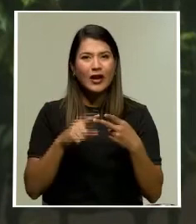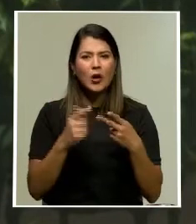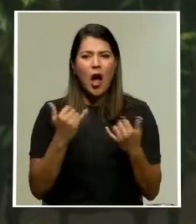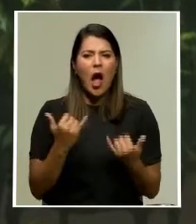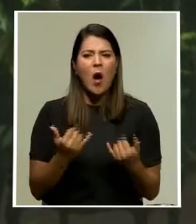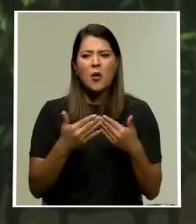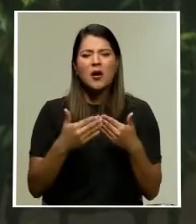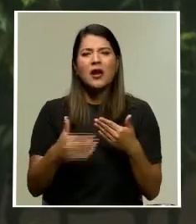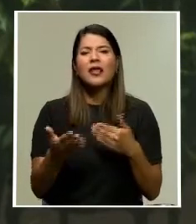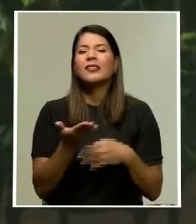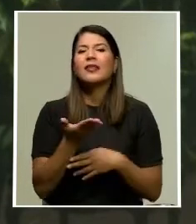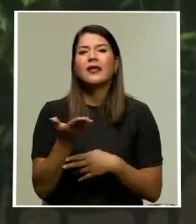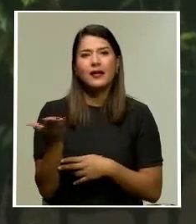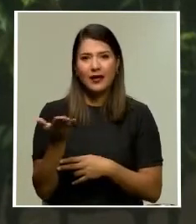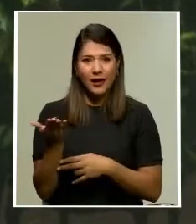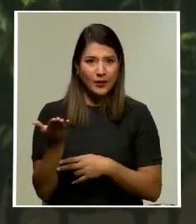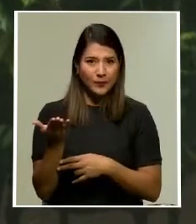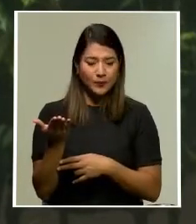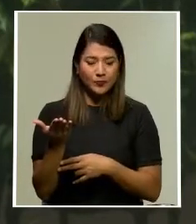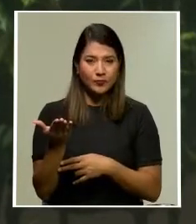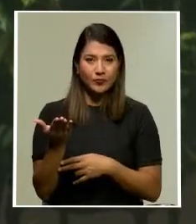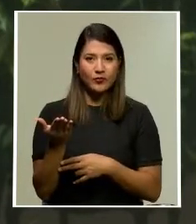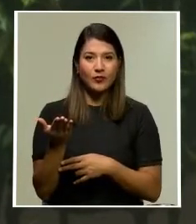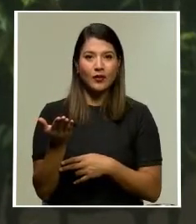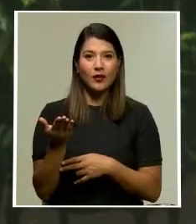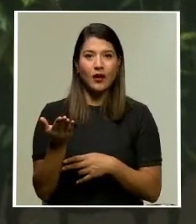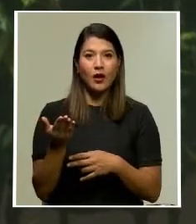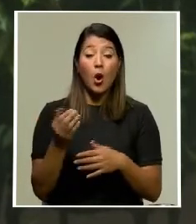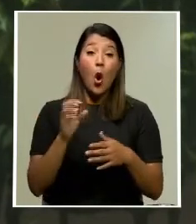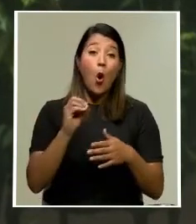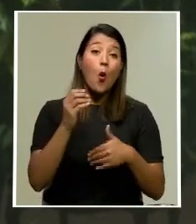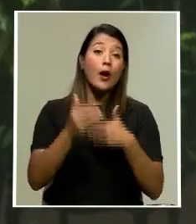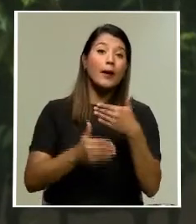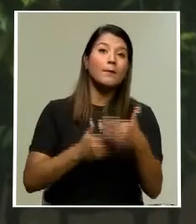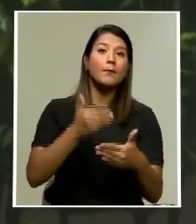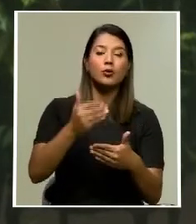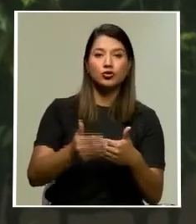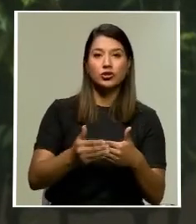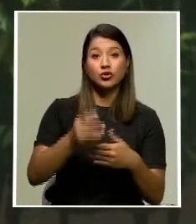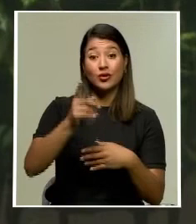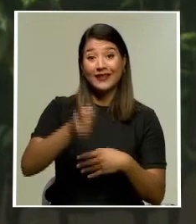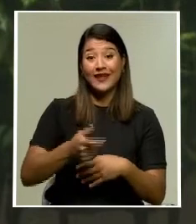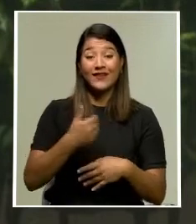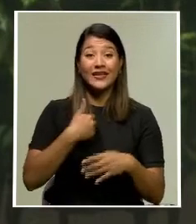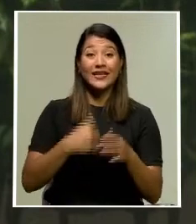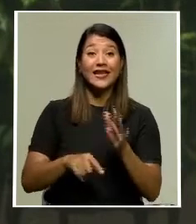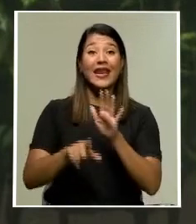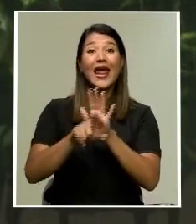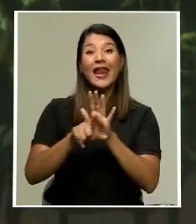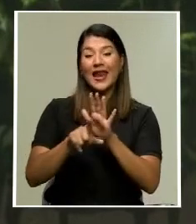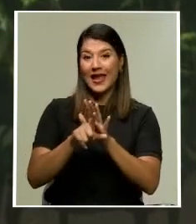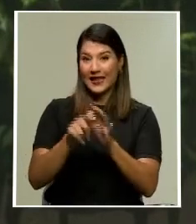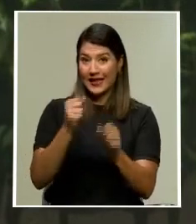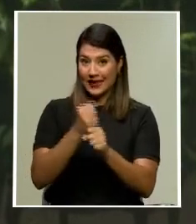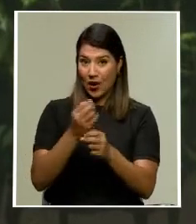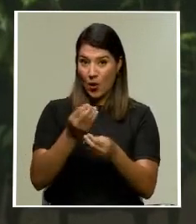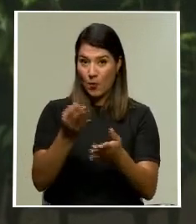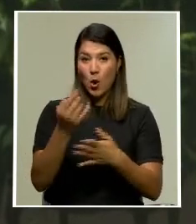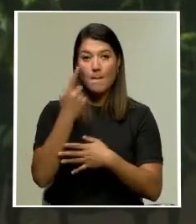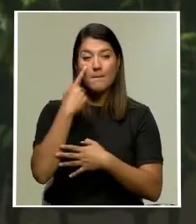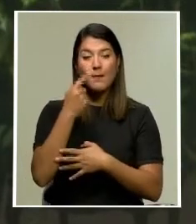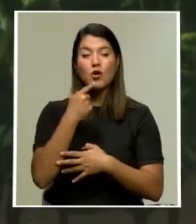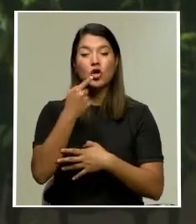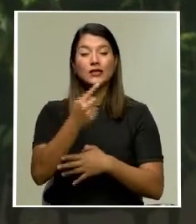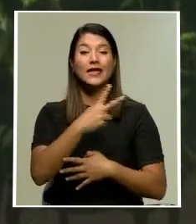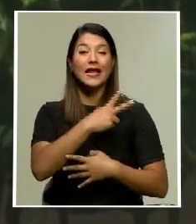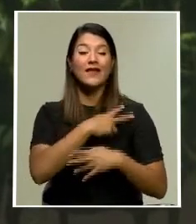sigue en este planteamiento o el camino que tiene que llevar la Ley Marco de Empleo Público? Veamos lo que nos dice el jefe de